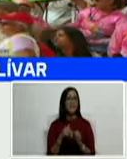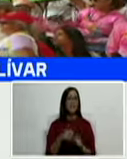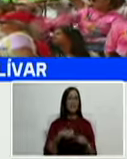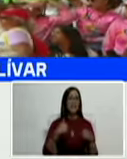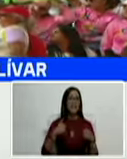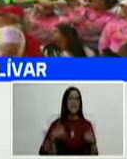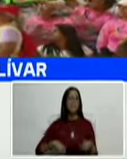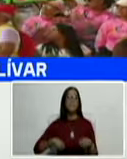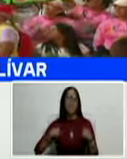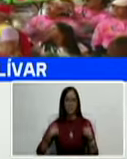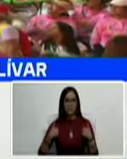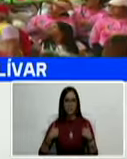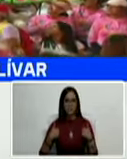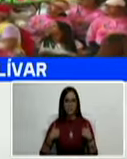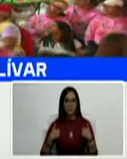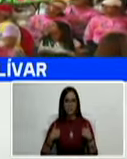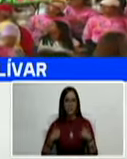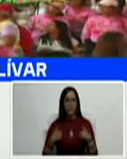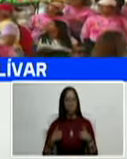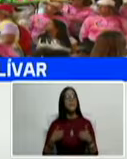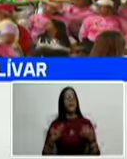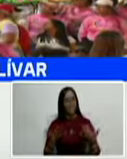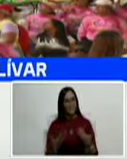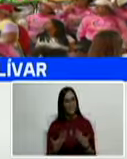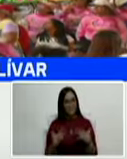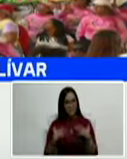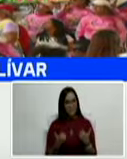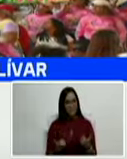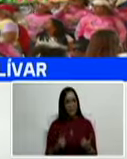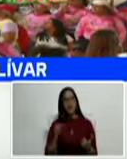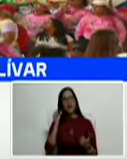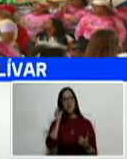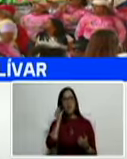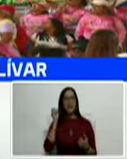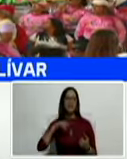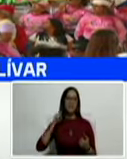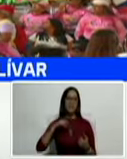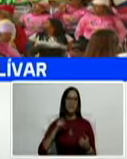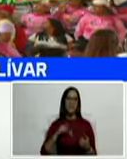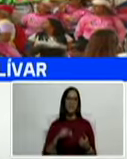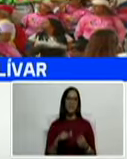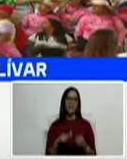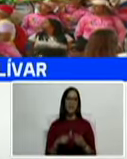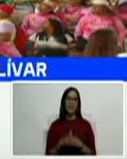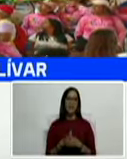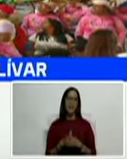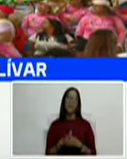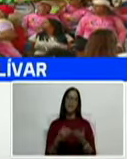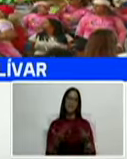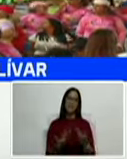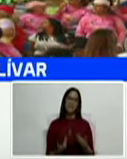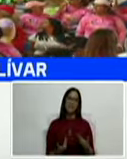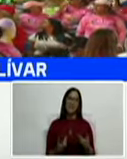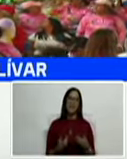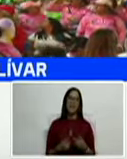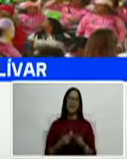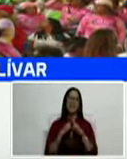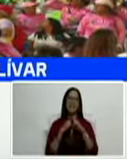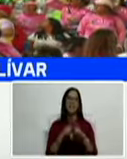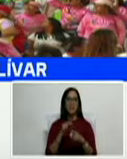más para que llegue la salud a la mujer que lo necesita en toda edad, para que llegue el